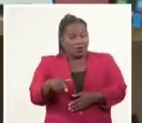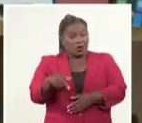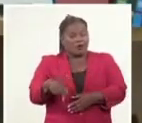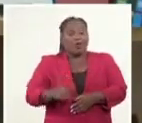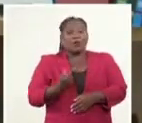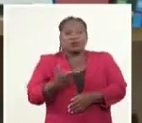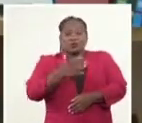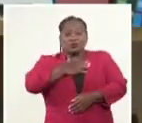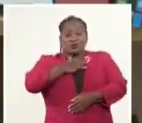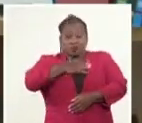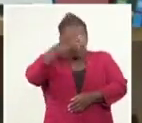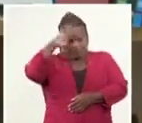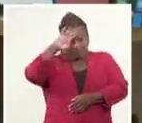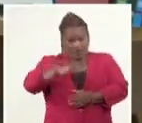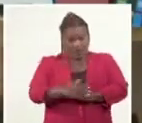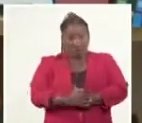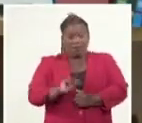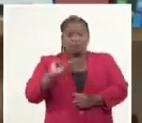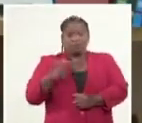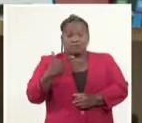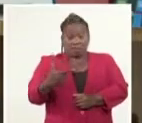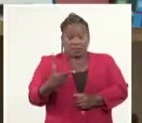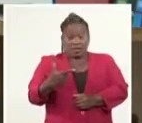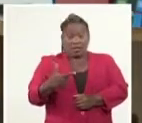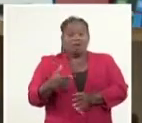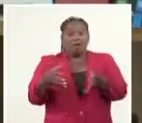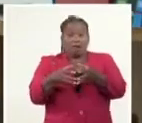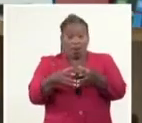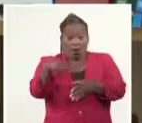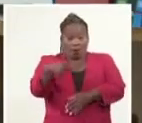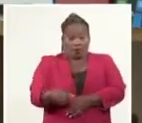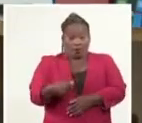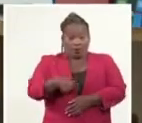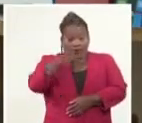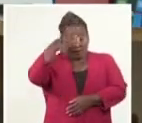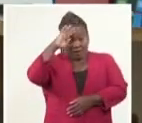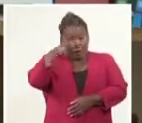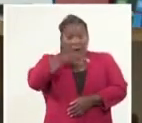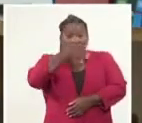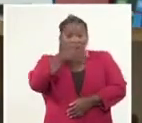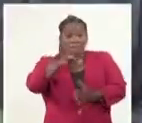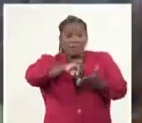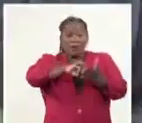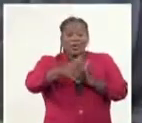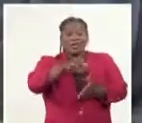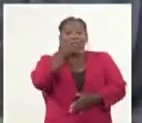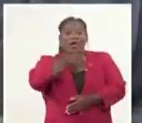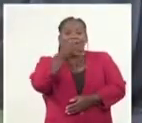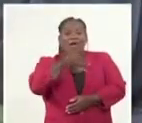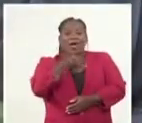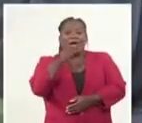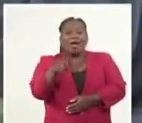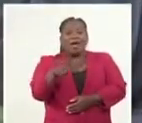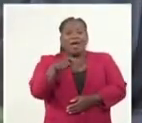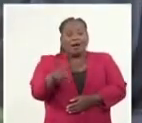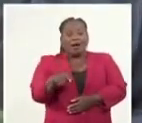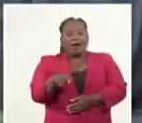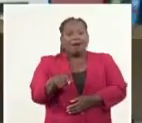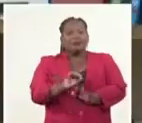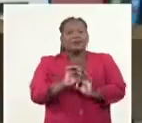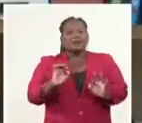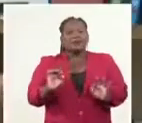cultura patriarcal. La vicepresidenta de la Unión de Juristas de Cuba comenta que el proyecto aborda lo relacionado a la filiación asistida, en particular